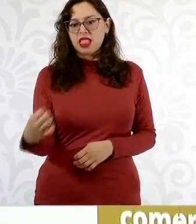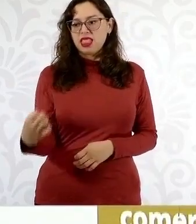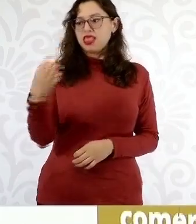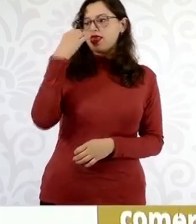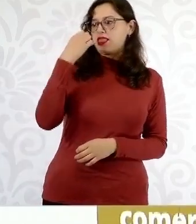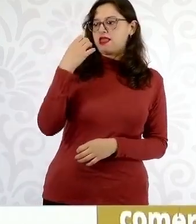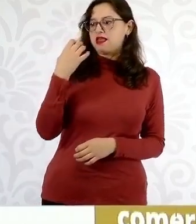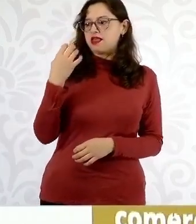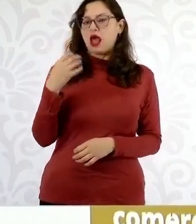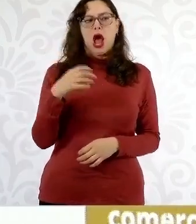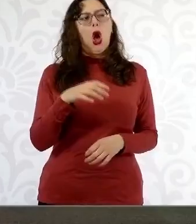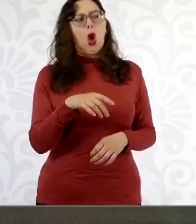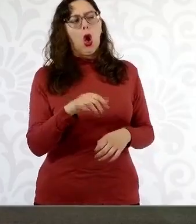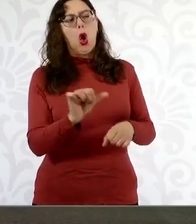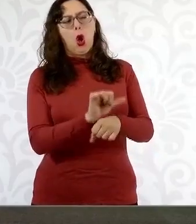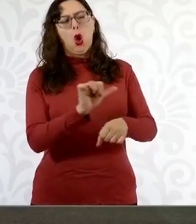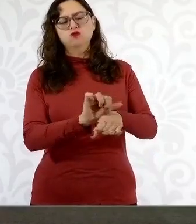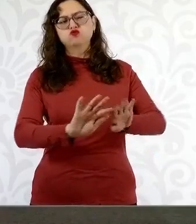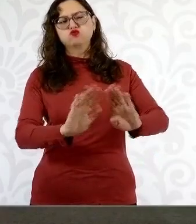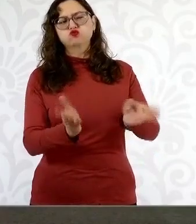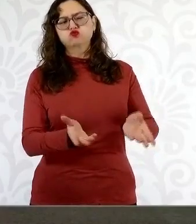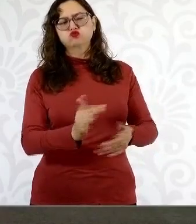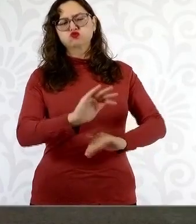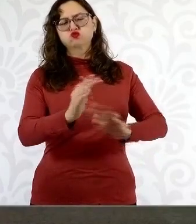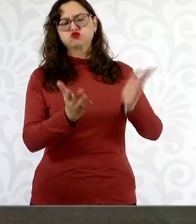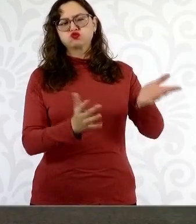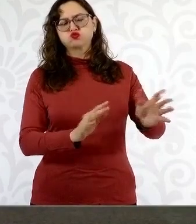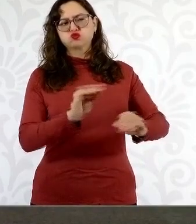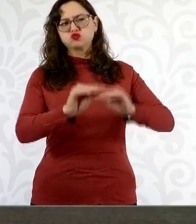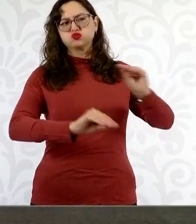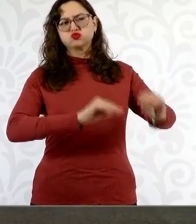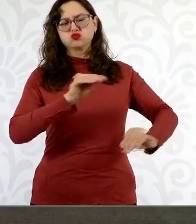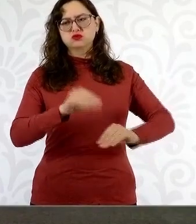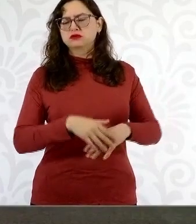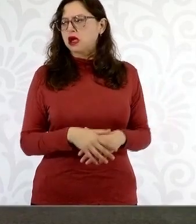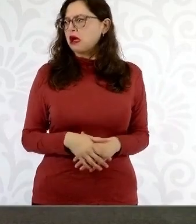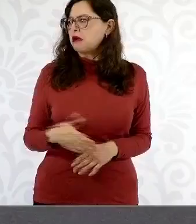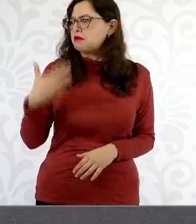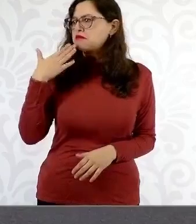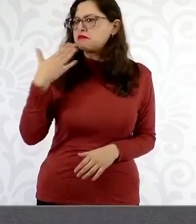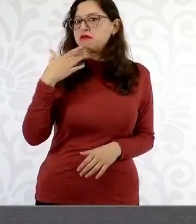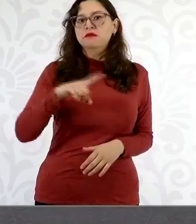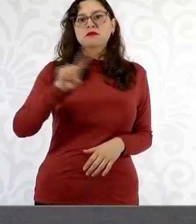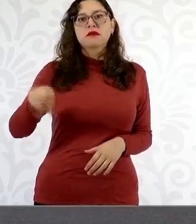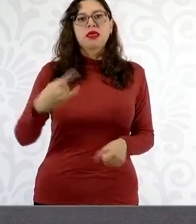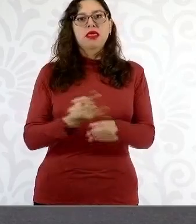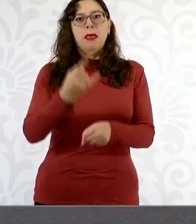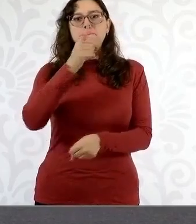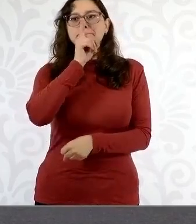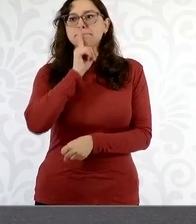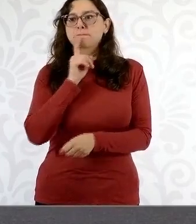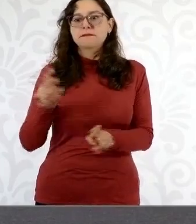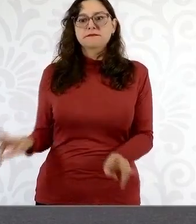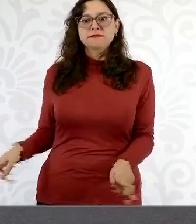la presidenta que tomáramos esta medida para que no abusen de esa disposición. ¿Por qué? Porque entonces quiere decir que yo